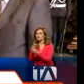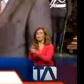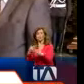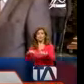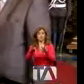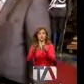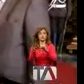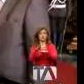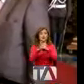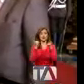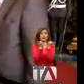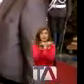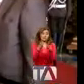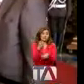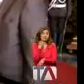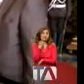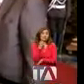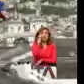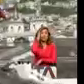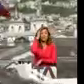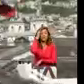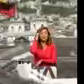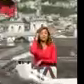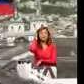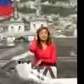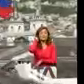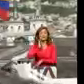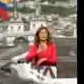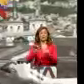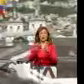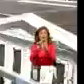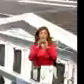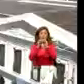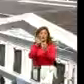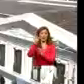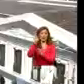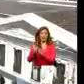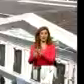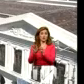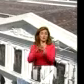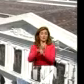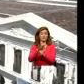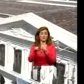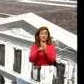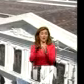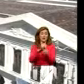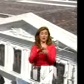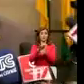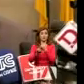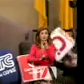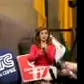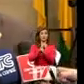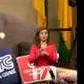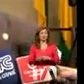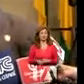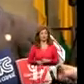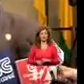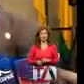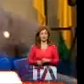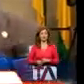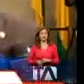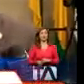hubo asambleístas que habían manifestado preocupación porque este artículo afectara al país en el ámbito internacional. Debemos